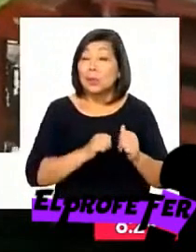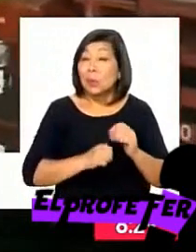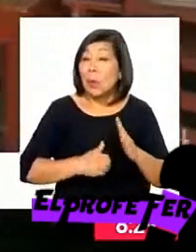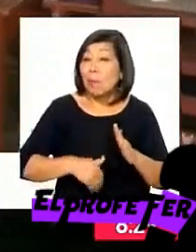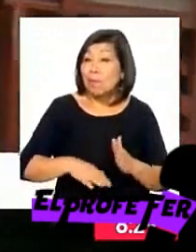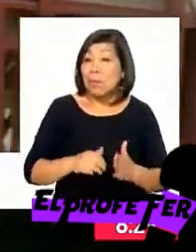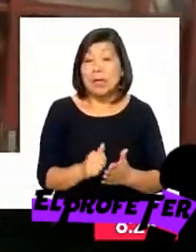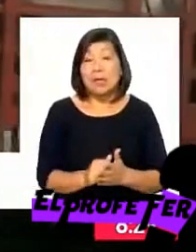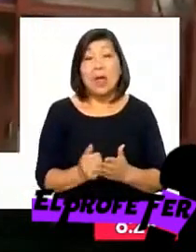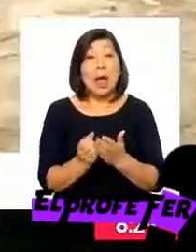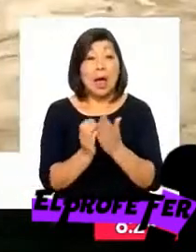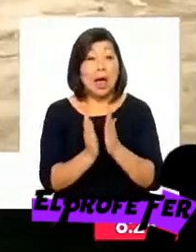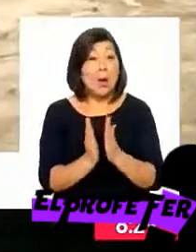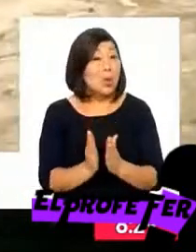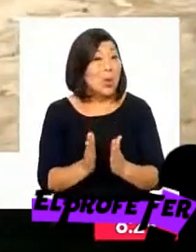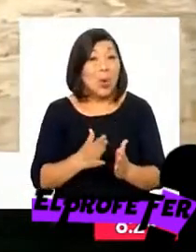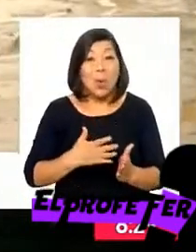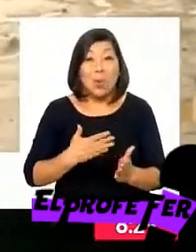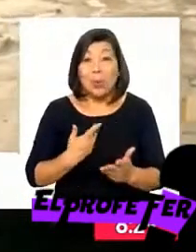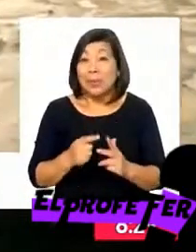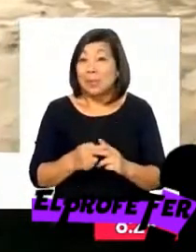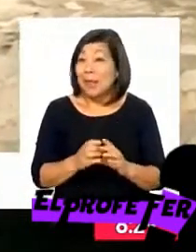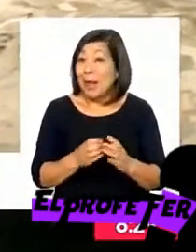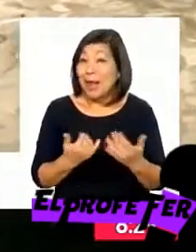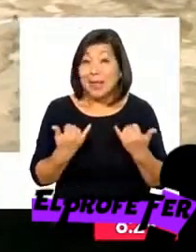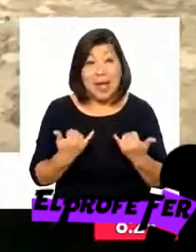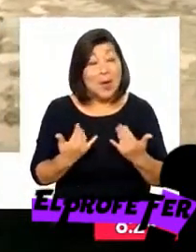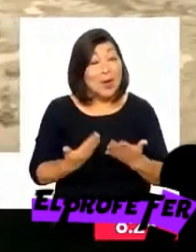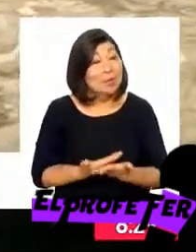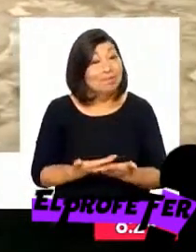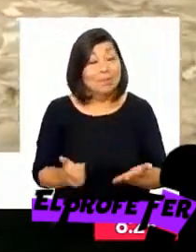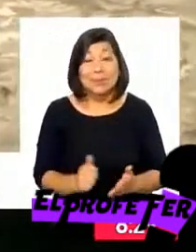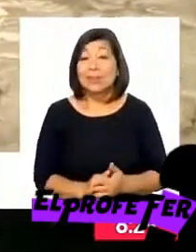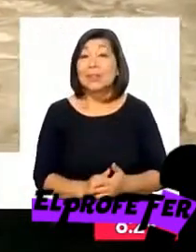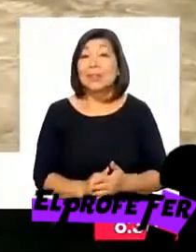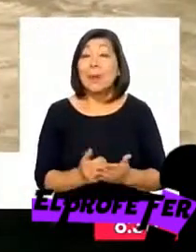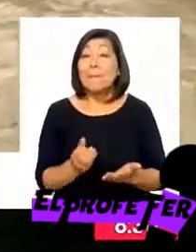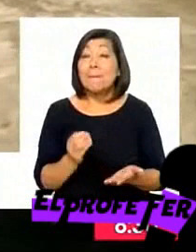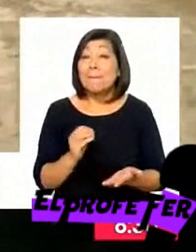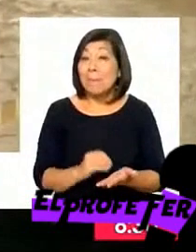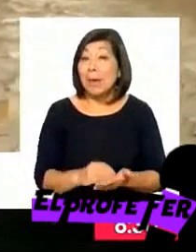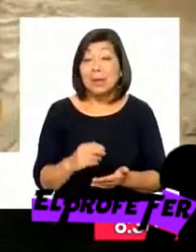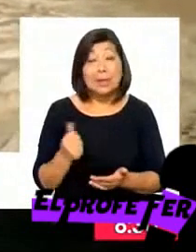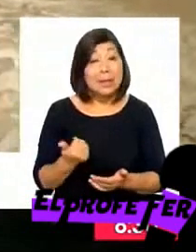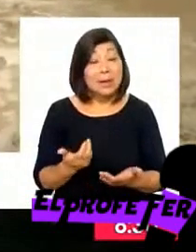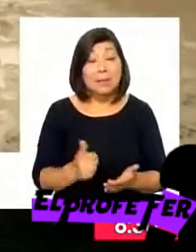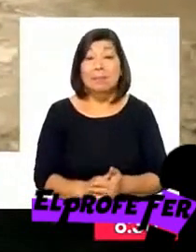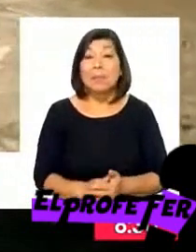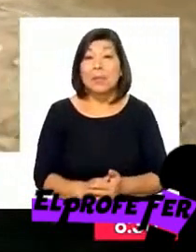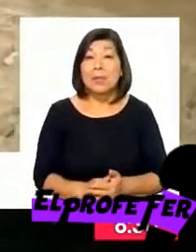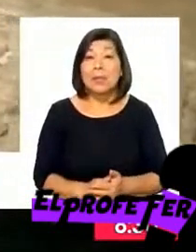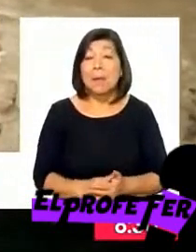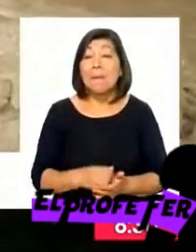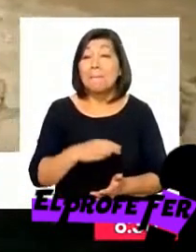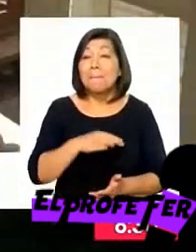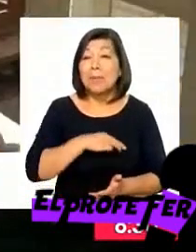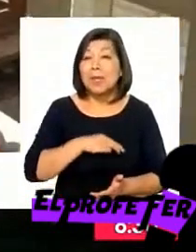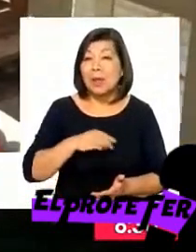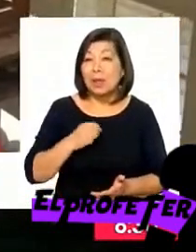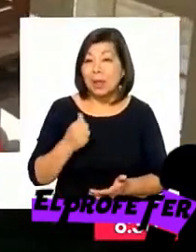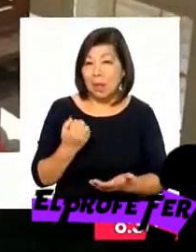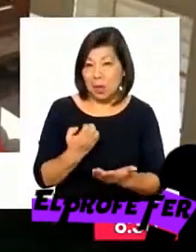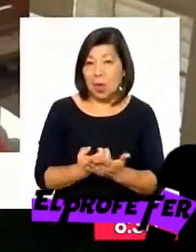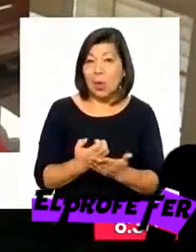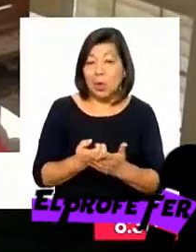afectadas y cuyos alumnos no pueden iniciar las clases en este momento. La adquisición va a ser muy rápida. El Ministerio de Economía y